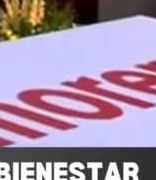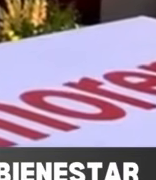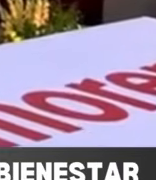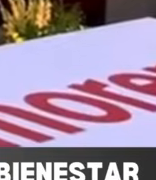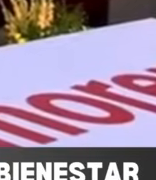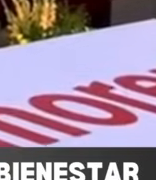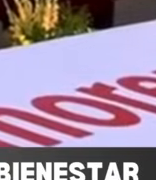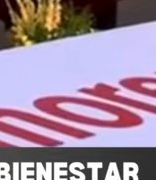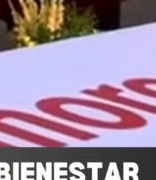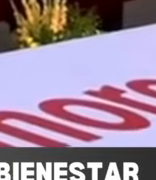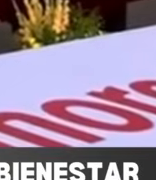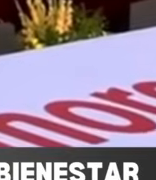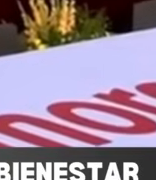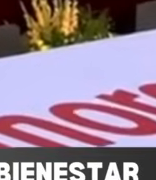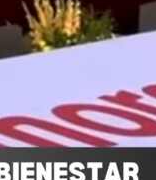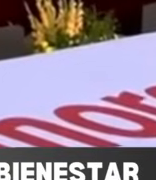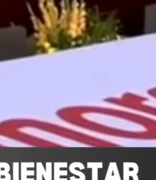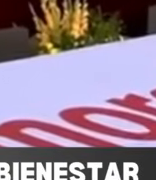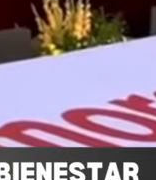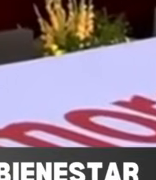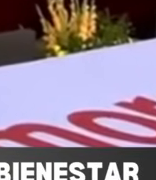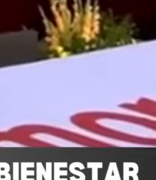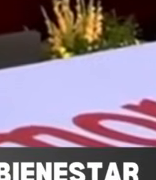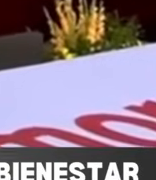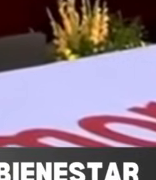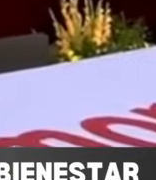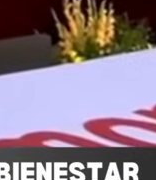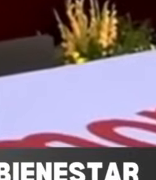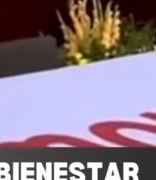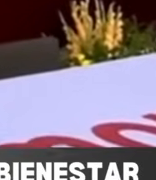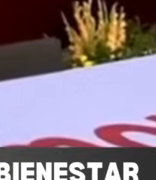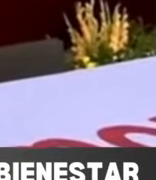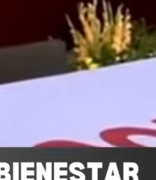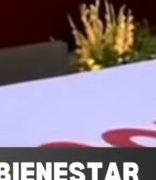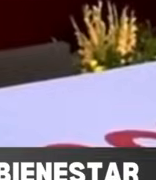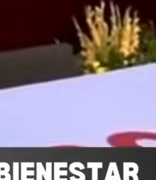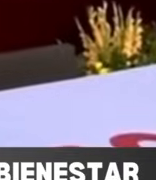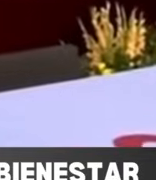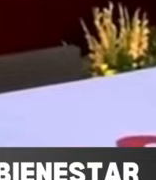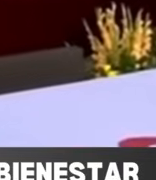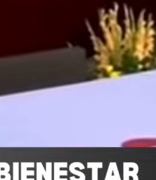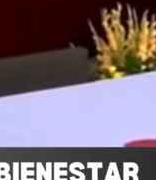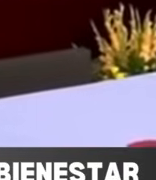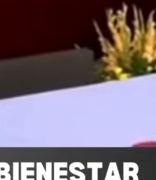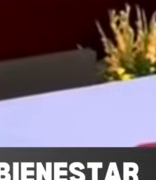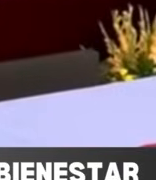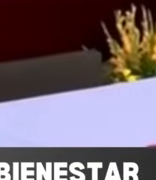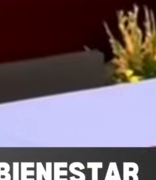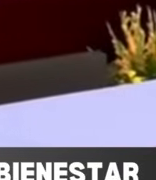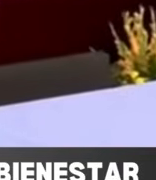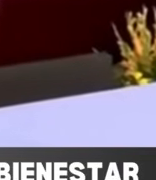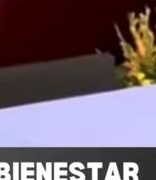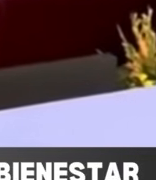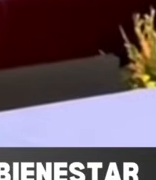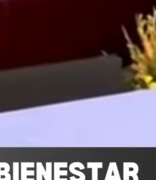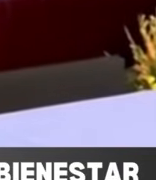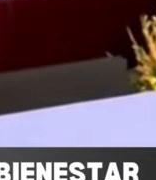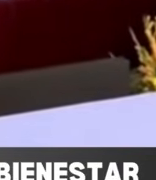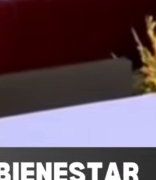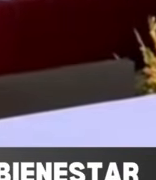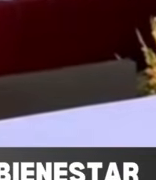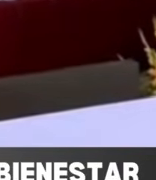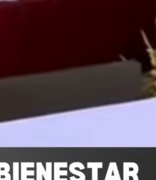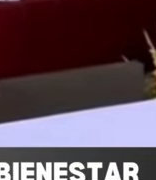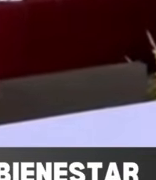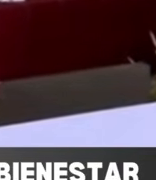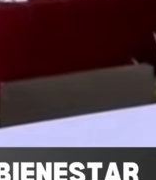y que da resultados. Y todo eso junto, por supuesto, con las reformas aquí aprobadas. Si no hubiese habido una reforma laboral, una